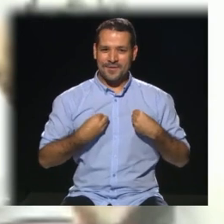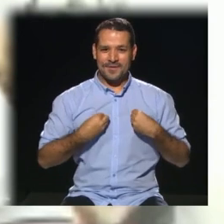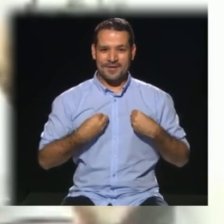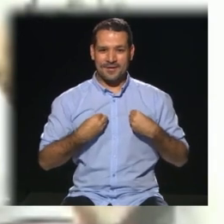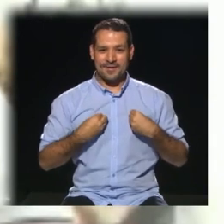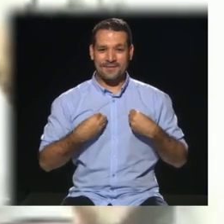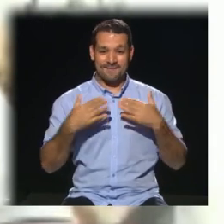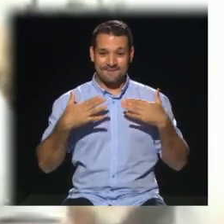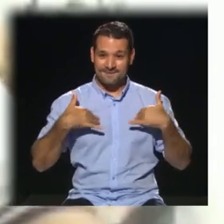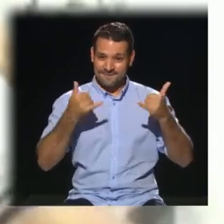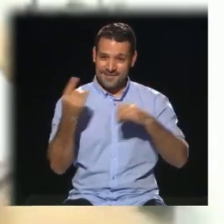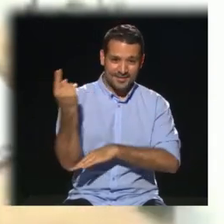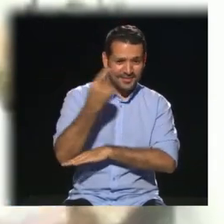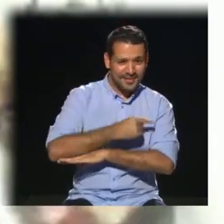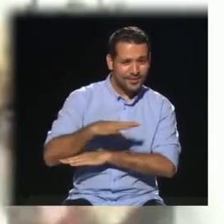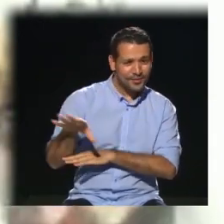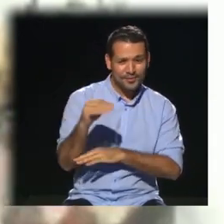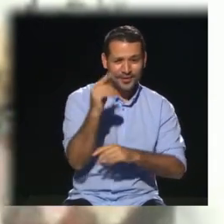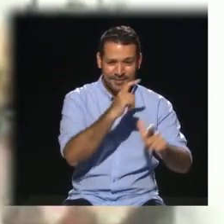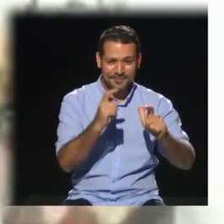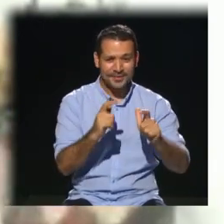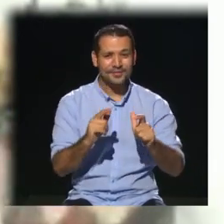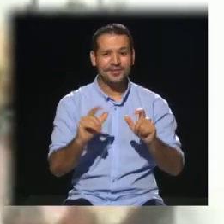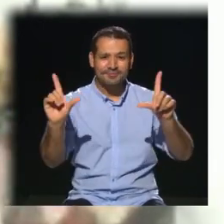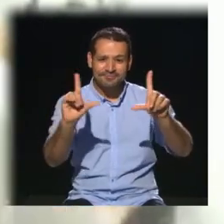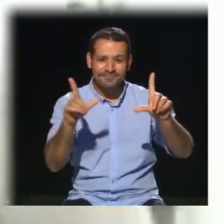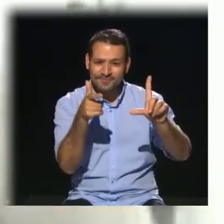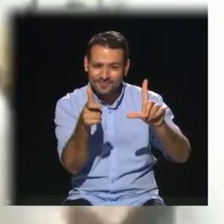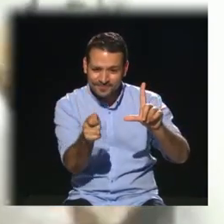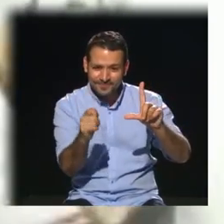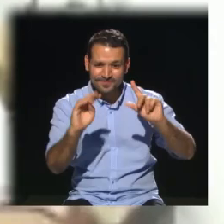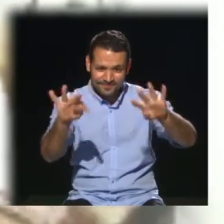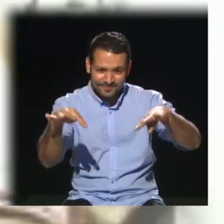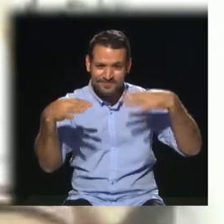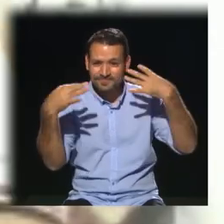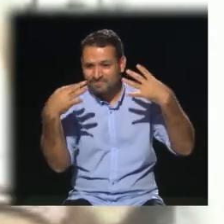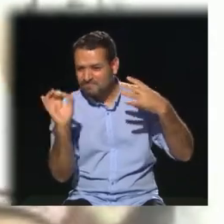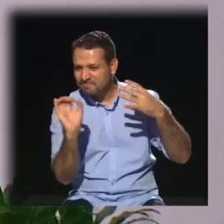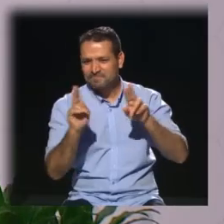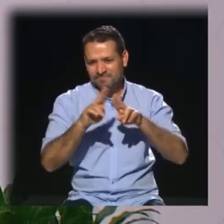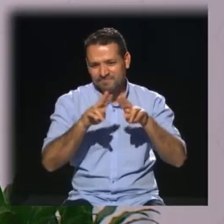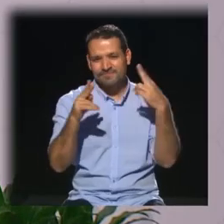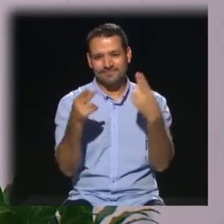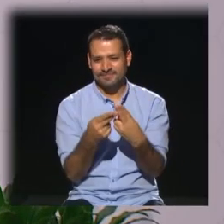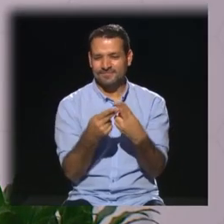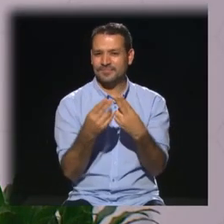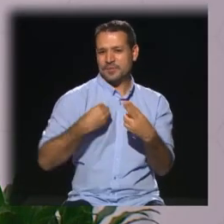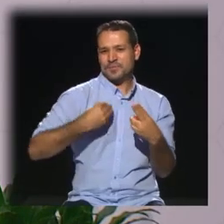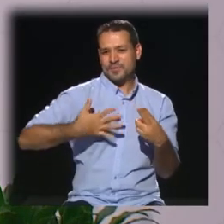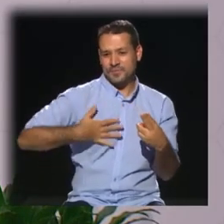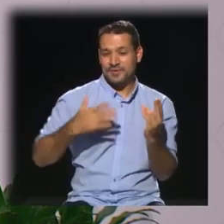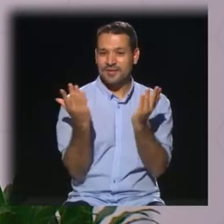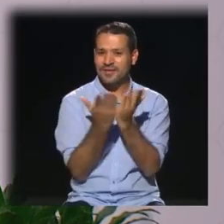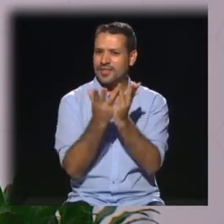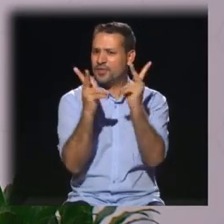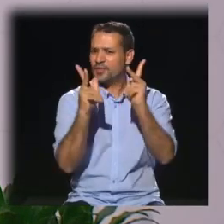toda la teleaudiencia. Ay, así es, profesor Daniel, que esta sea la oportunidad para invitar también a los estudiantes de la institución